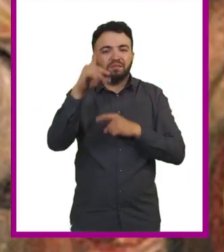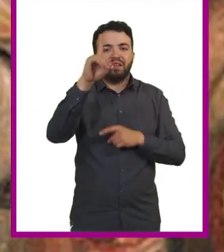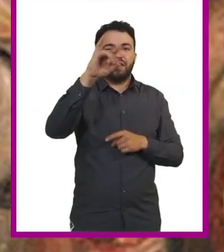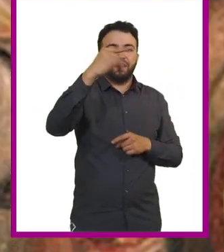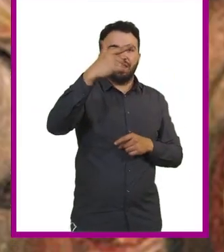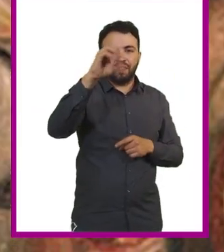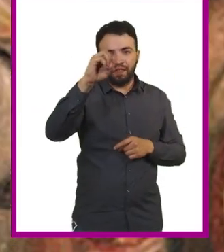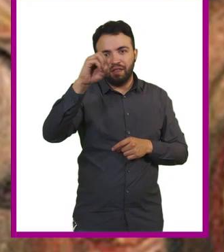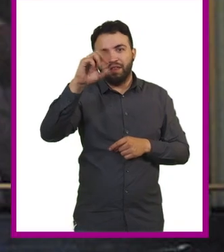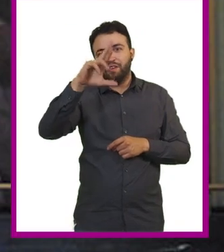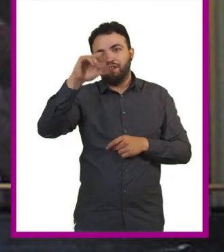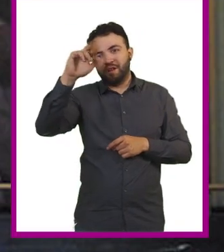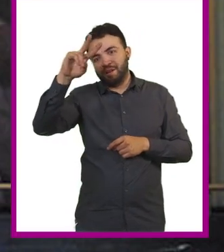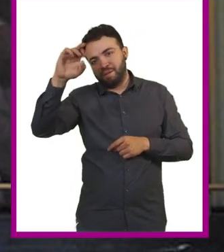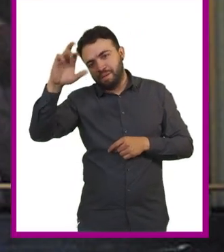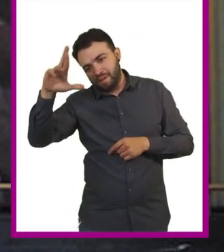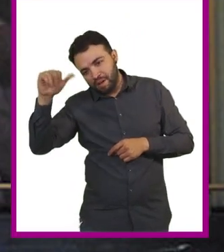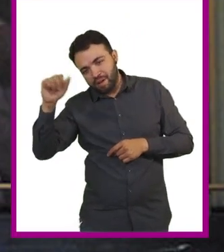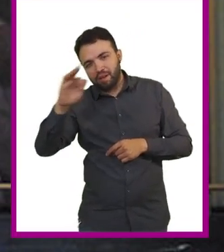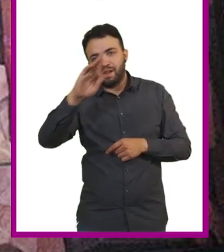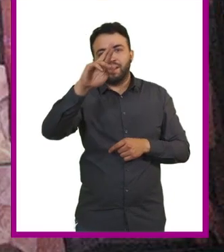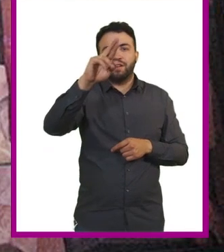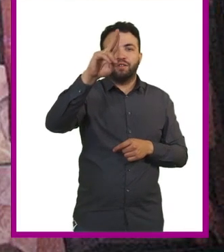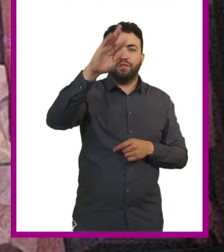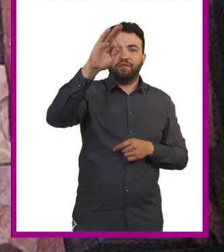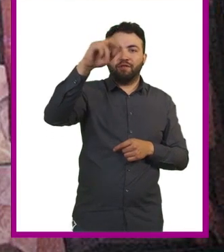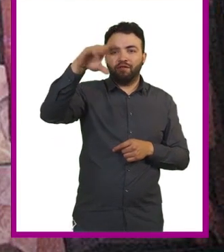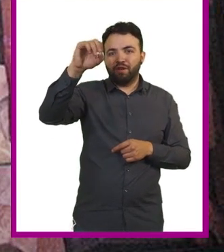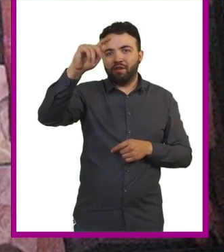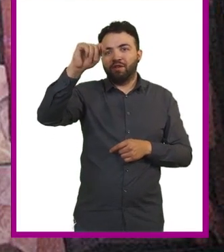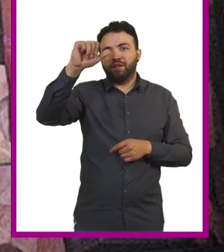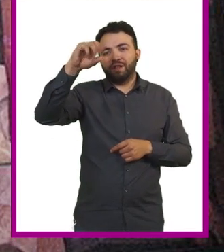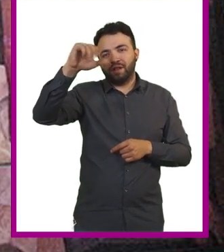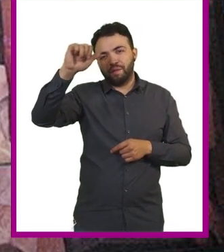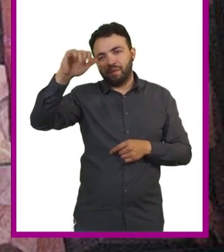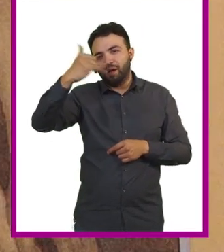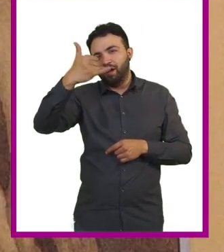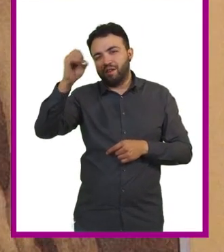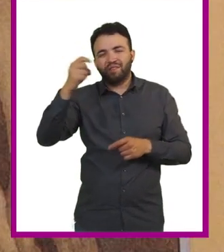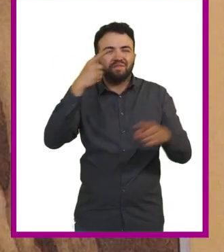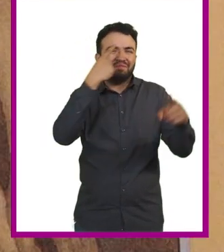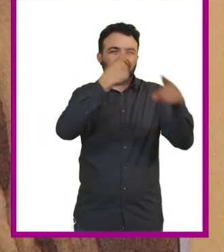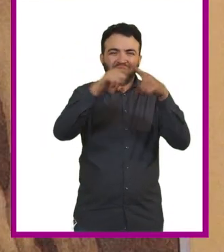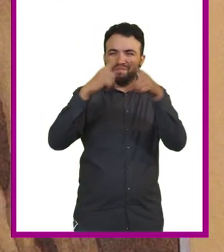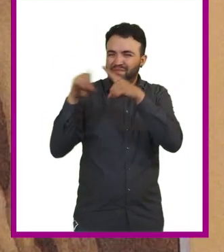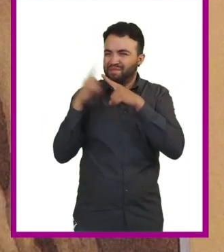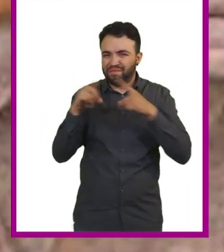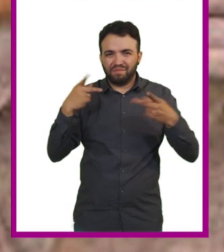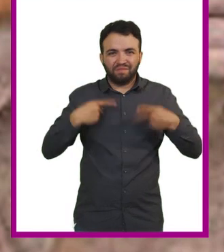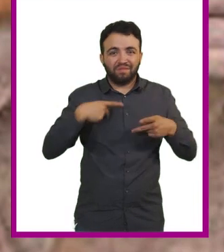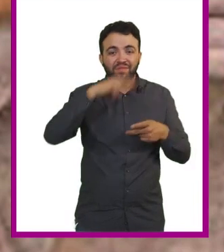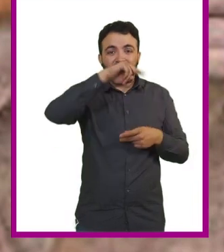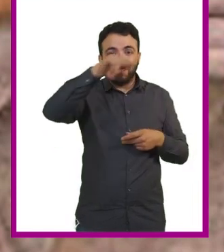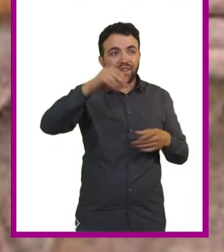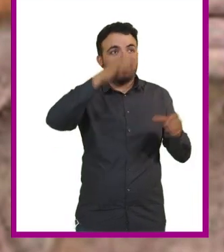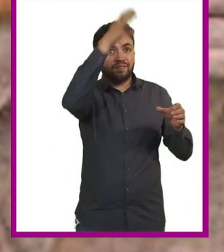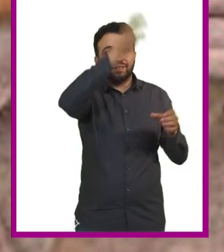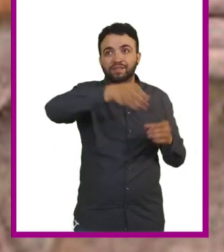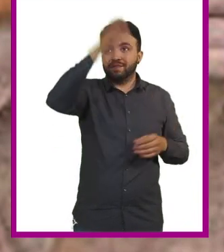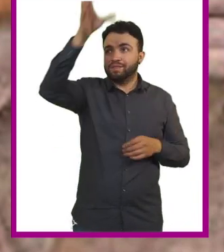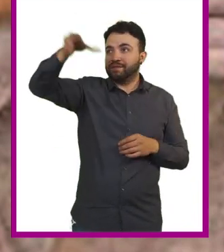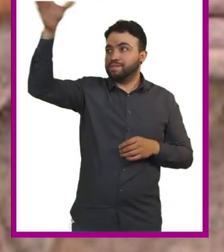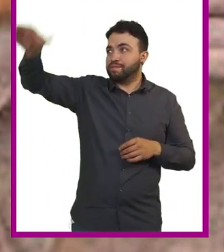David Alfaro Siqueiros, de Rufino Tamayo, también de Jorge González Camarena, Manuel Rodríguez Lozano y Roberto